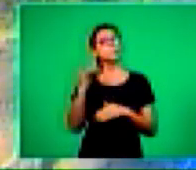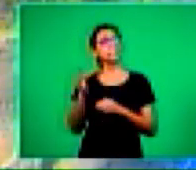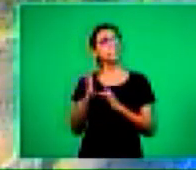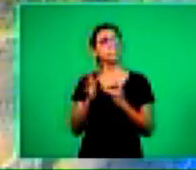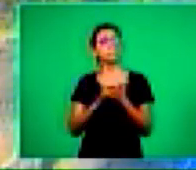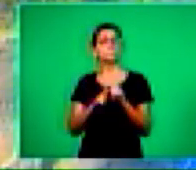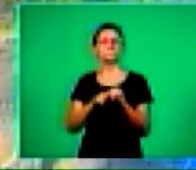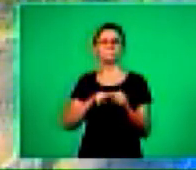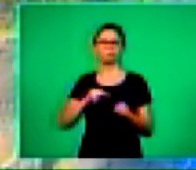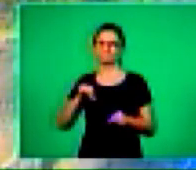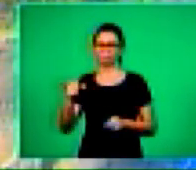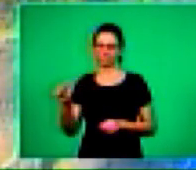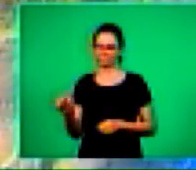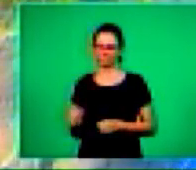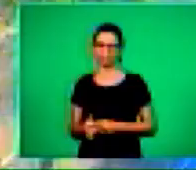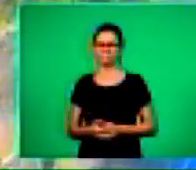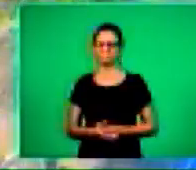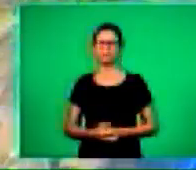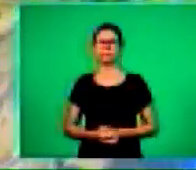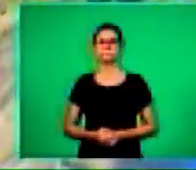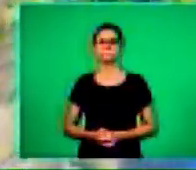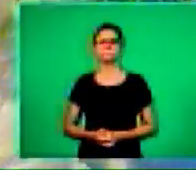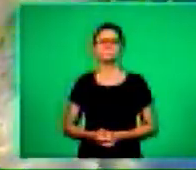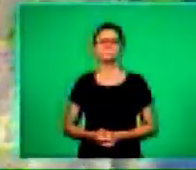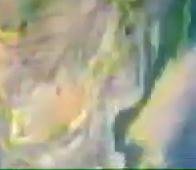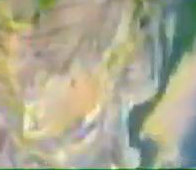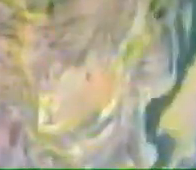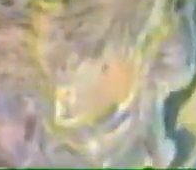pronto regreso del señor jesús